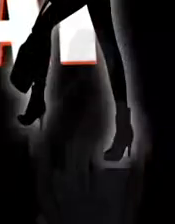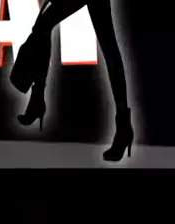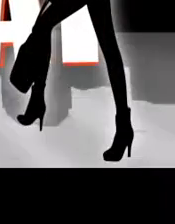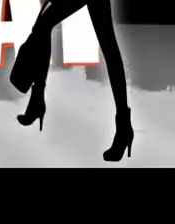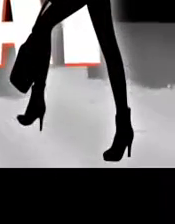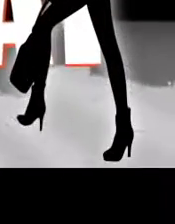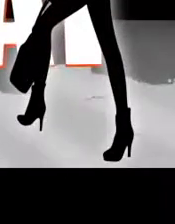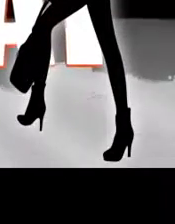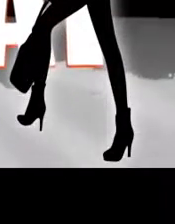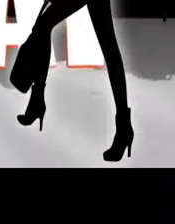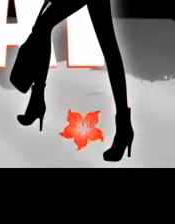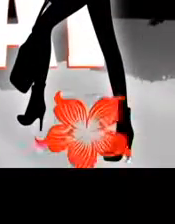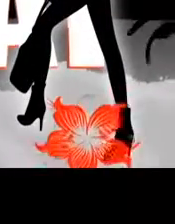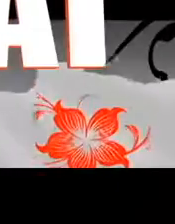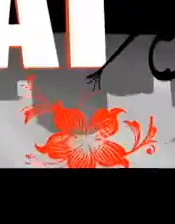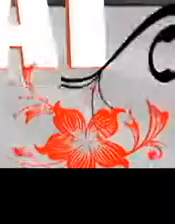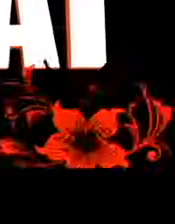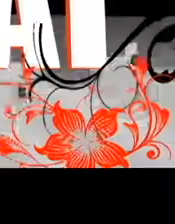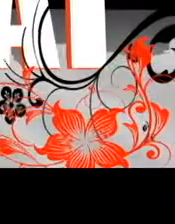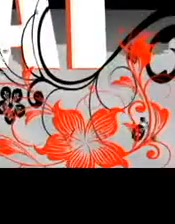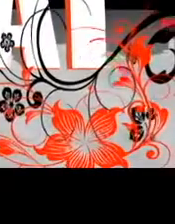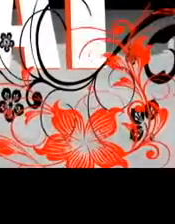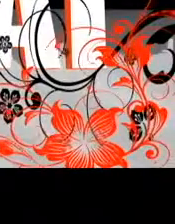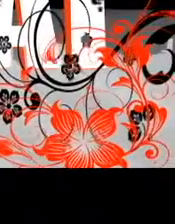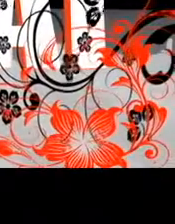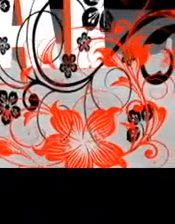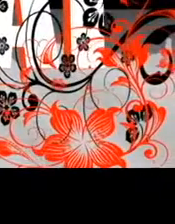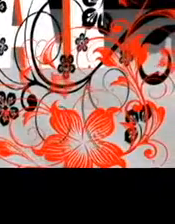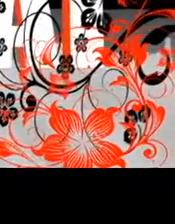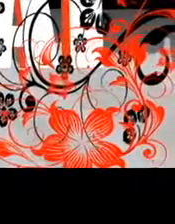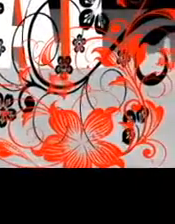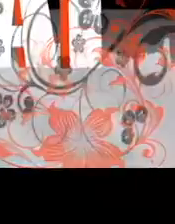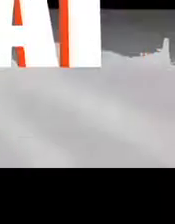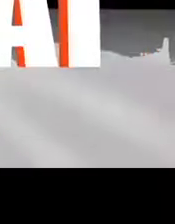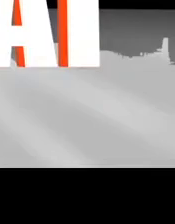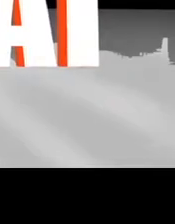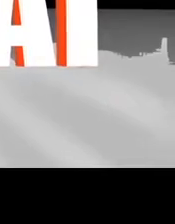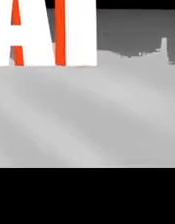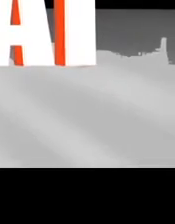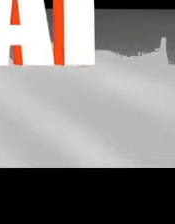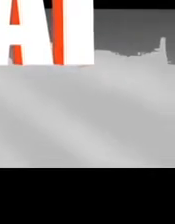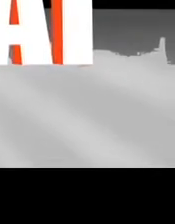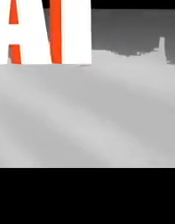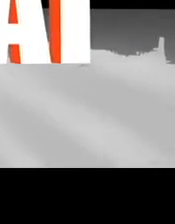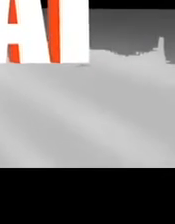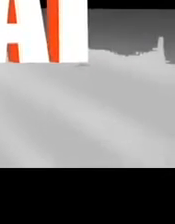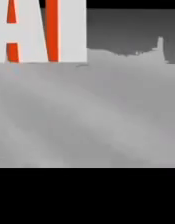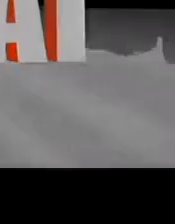Cultura, moda, entretenimiento, Entérate.